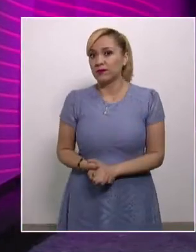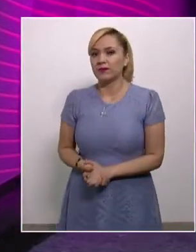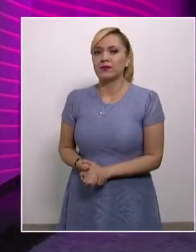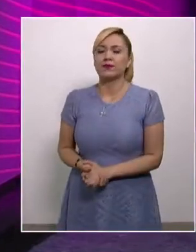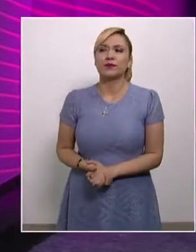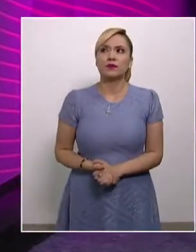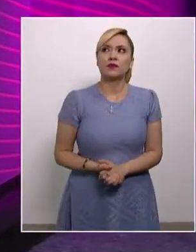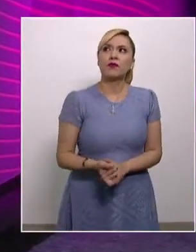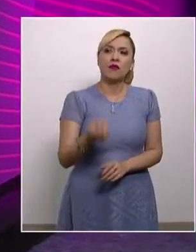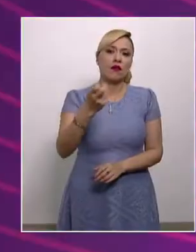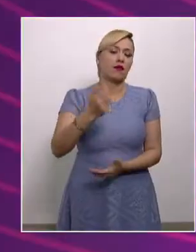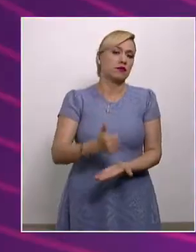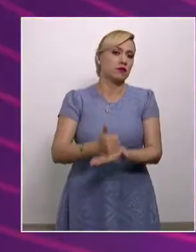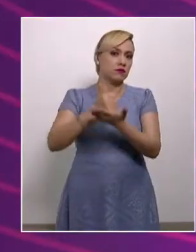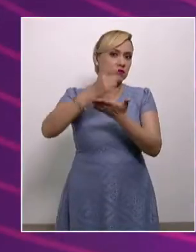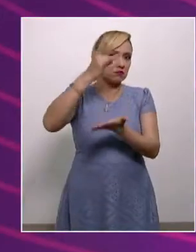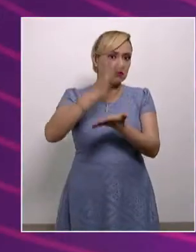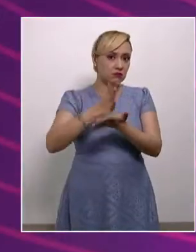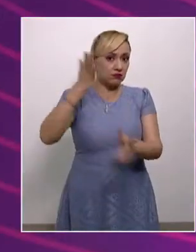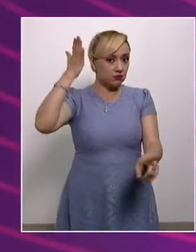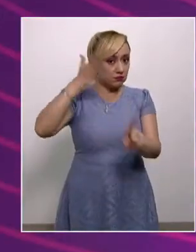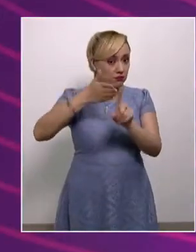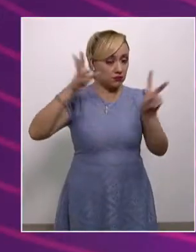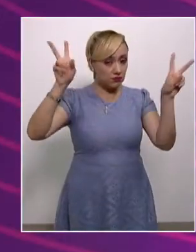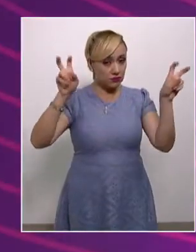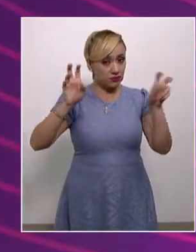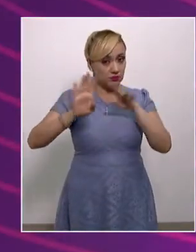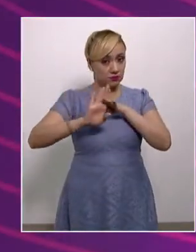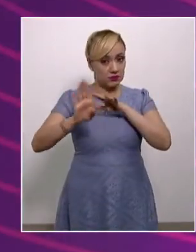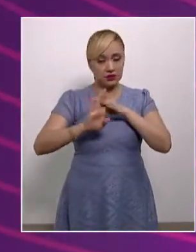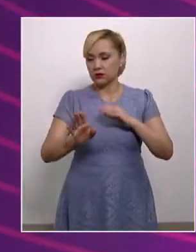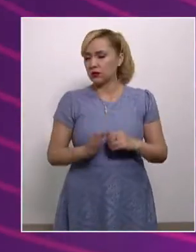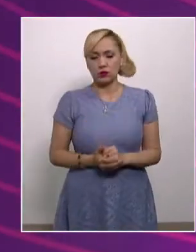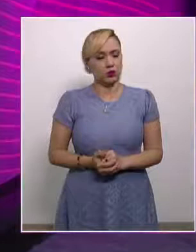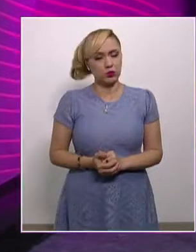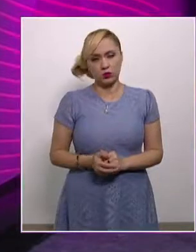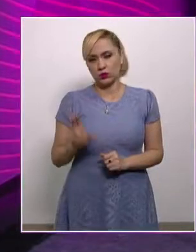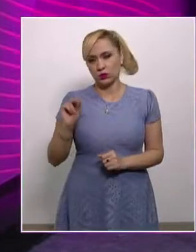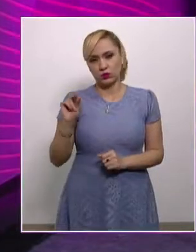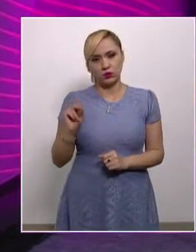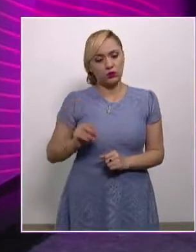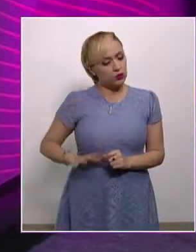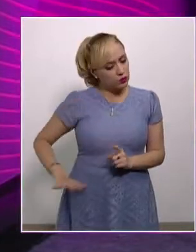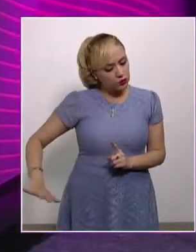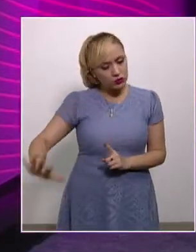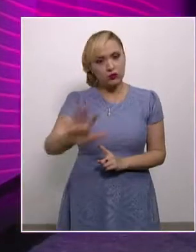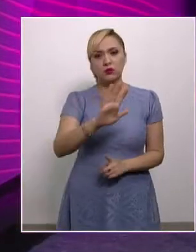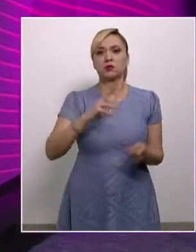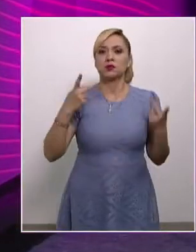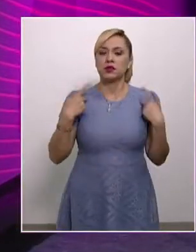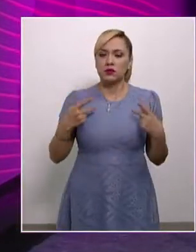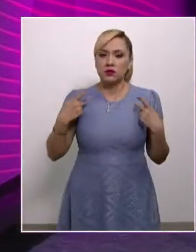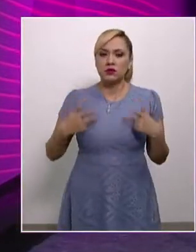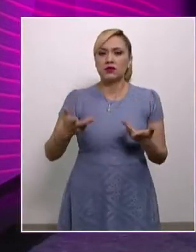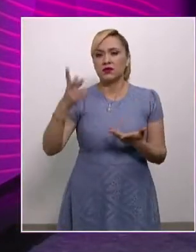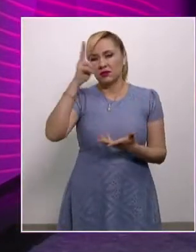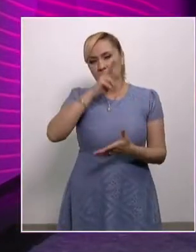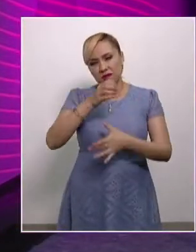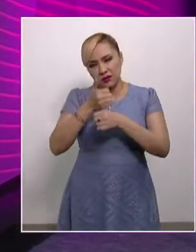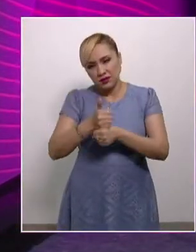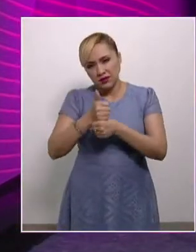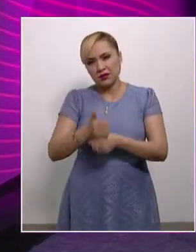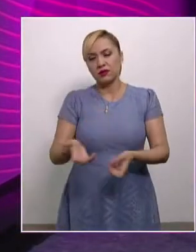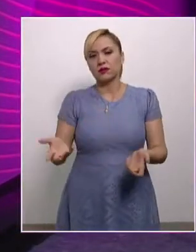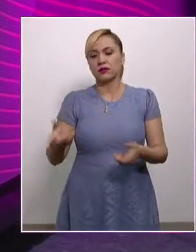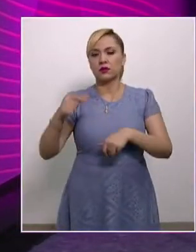humanitario no es específico per se para migrantes o refugiados, es decir, como dices, personas en situación de vulnerabilidad. En el caso de